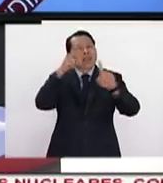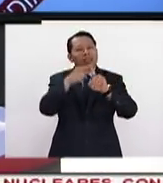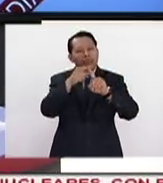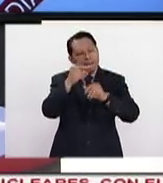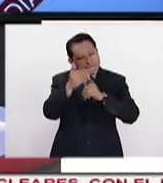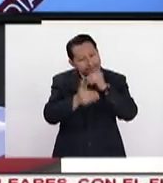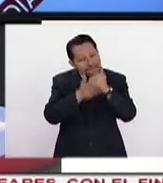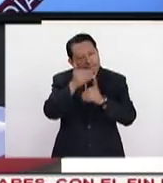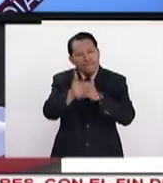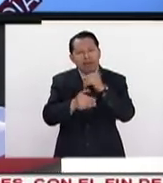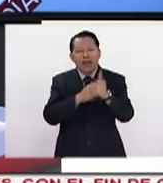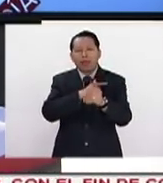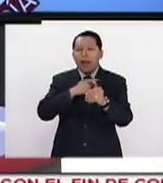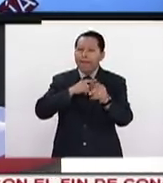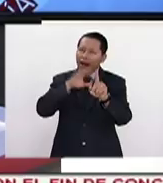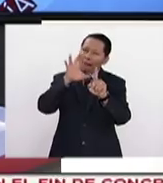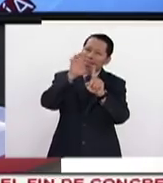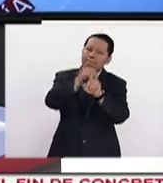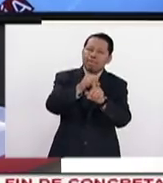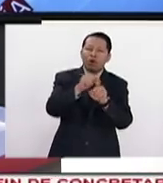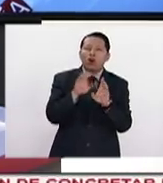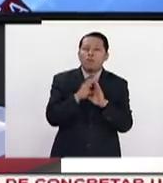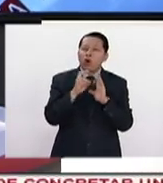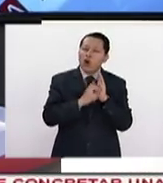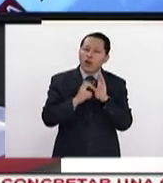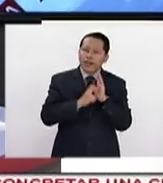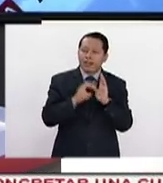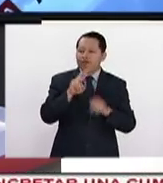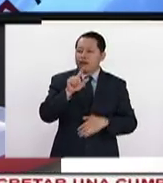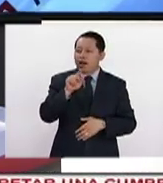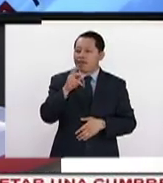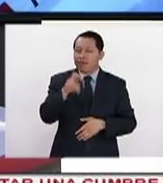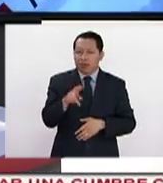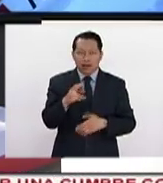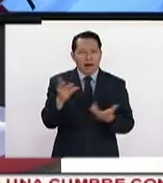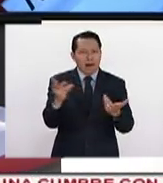6 años que debería de estar corrigiendo Vladimir Putin?